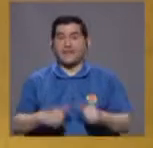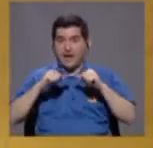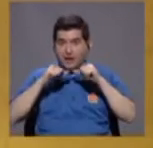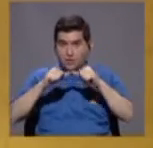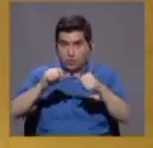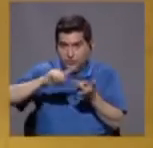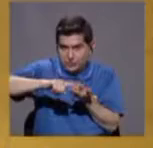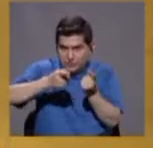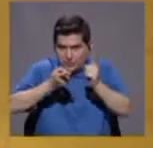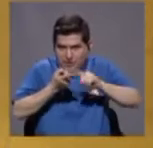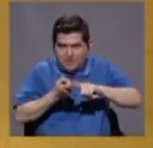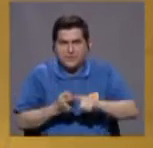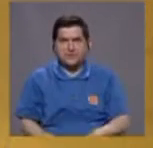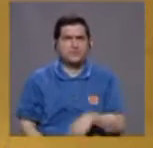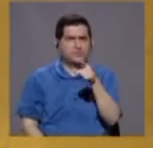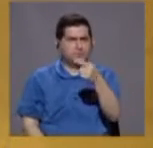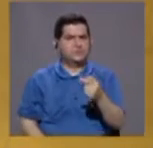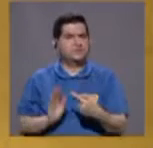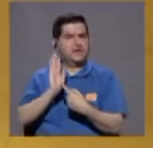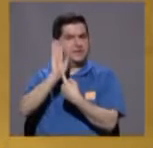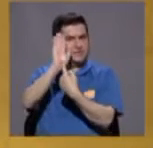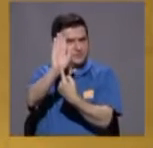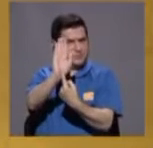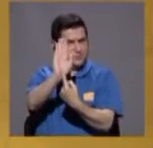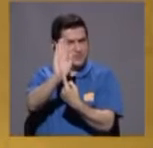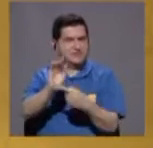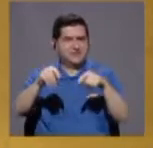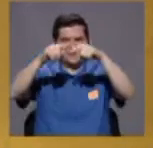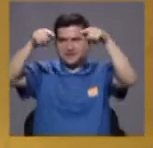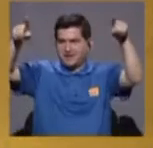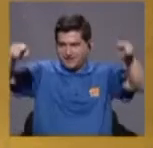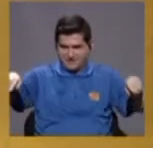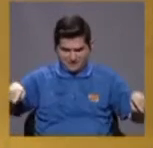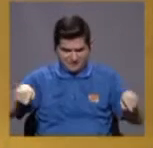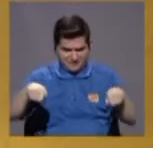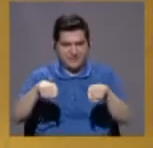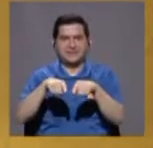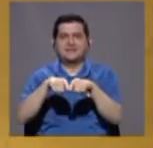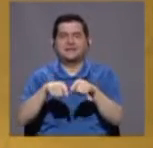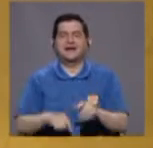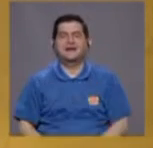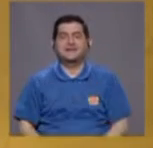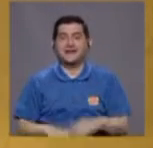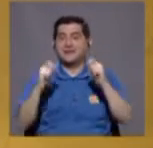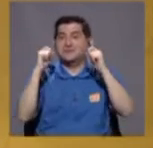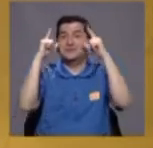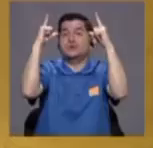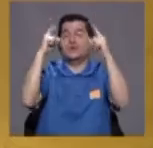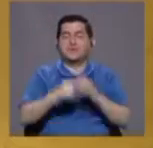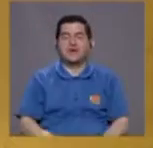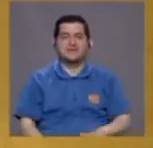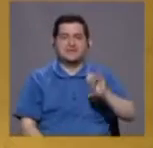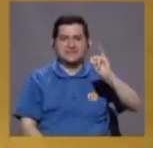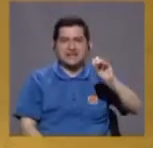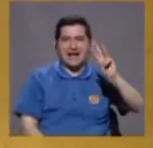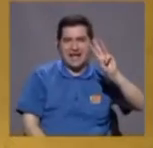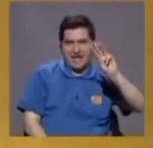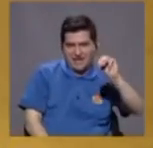Continuamos, amigas y amigos, si ustedes tienen presente en su pantalla la sorpresa que don Iván